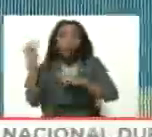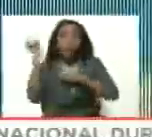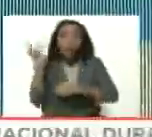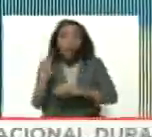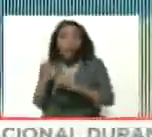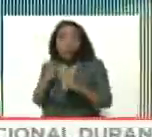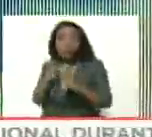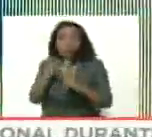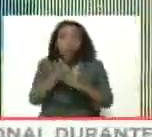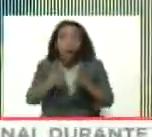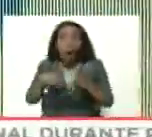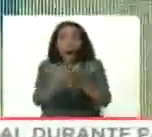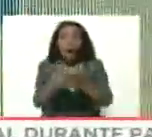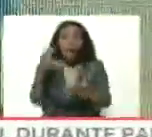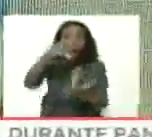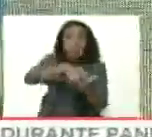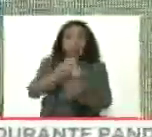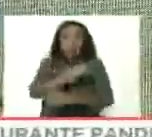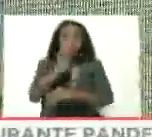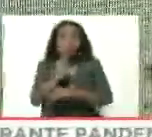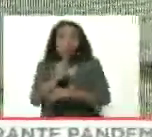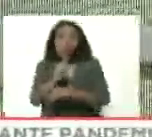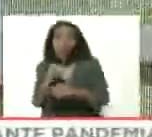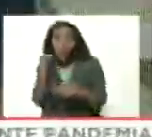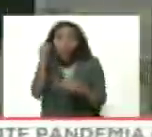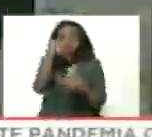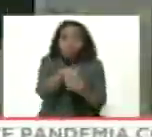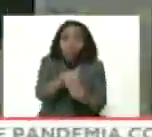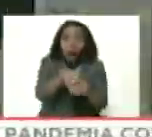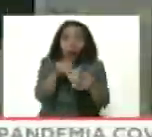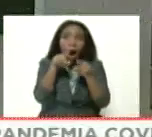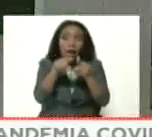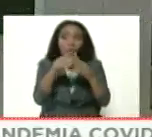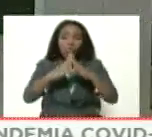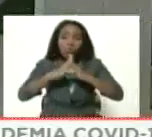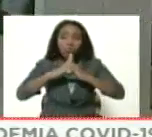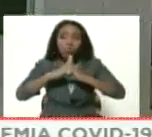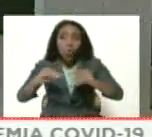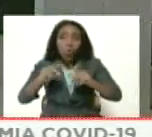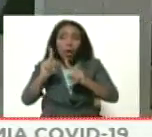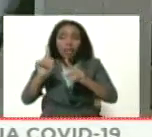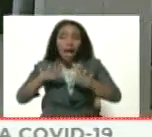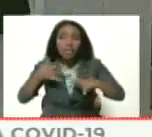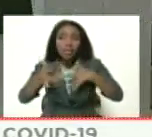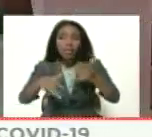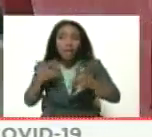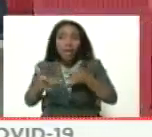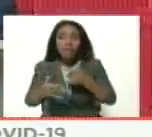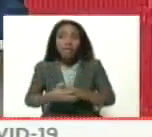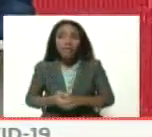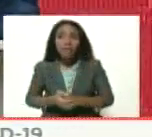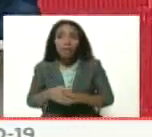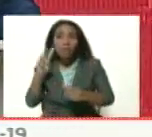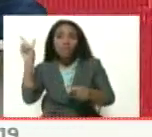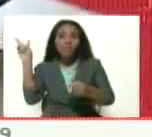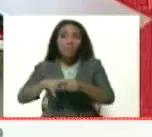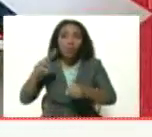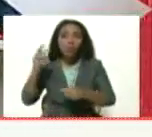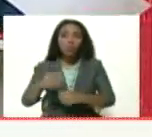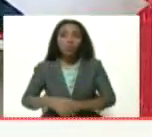hasta el estado Zulia y perpetrar en el estado Zulia todos estos eventos violentos.